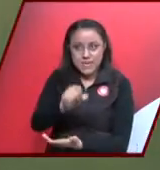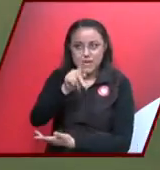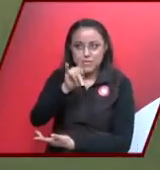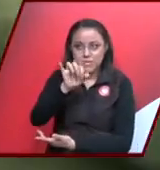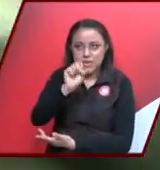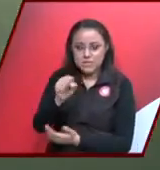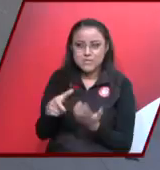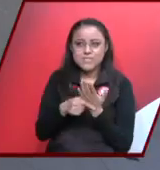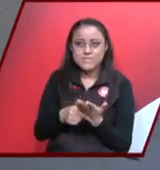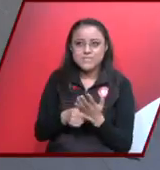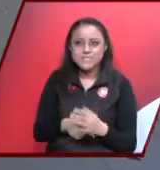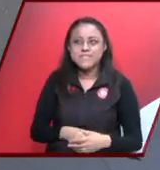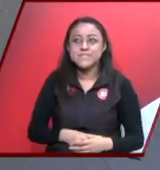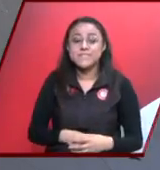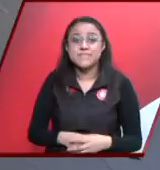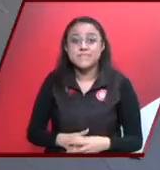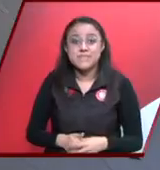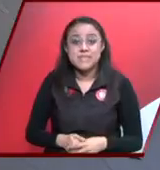Uber.